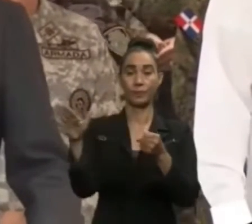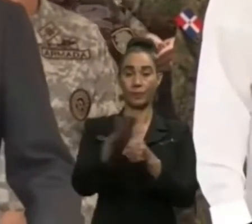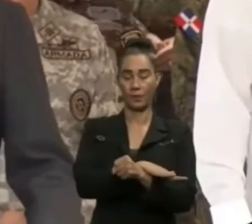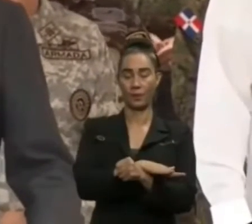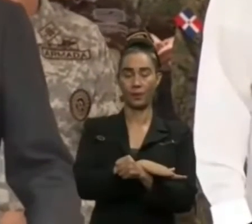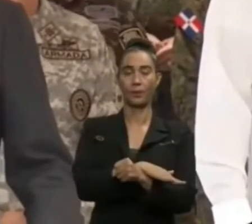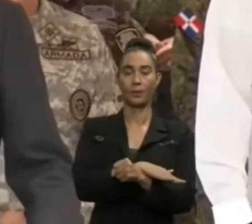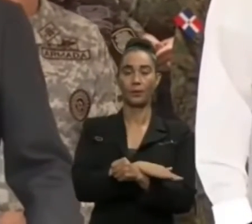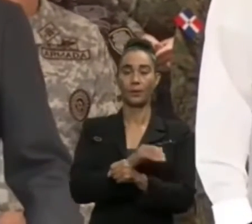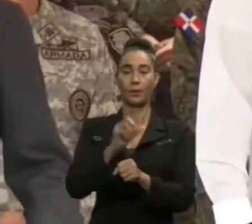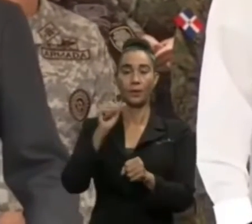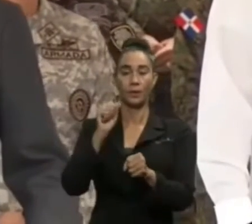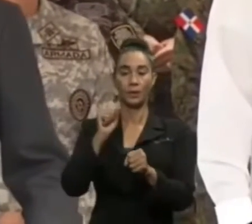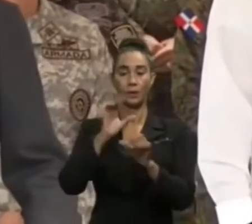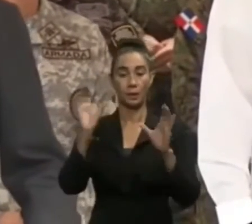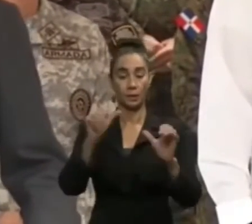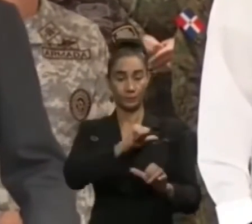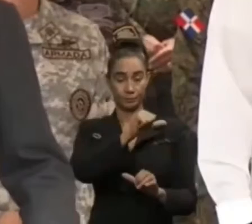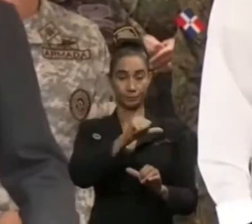en las actuaciones